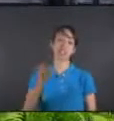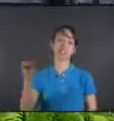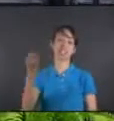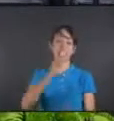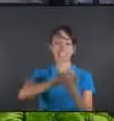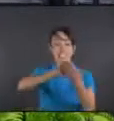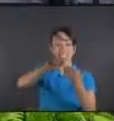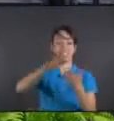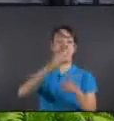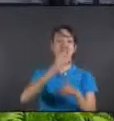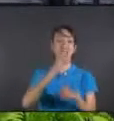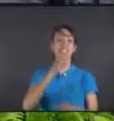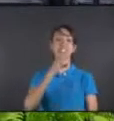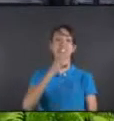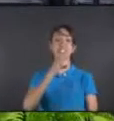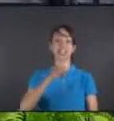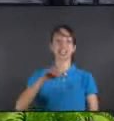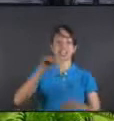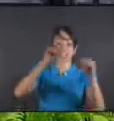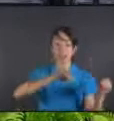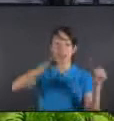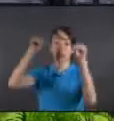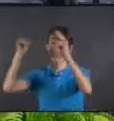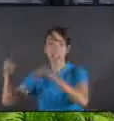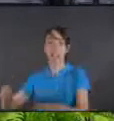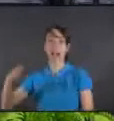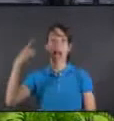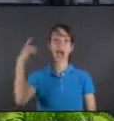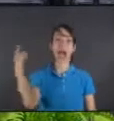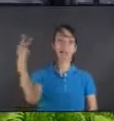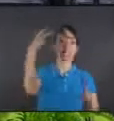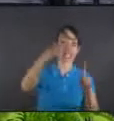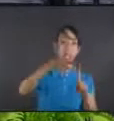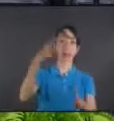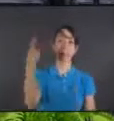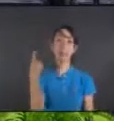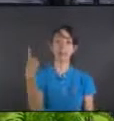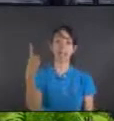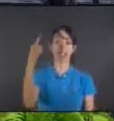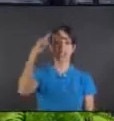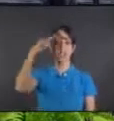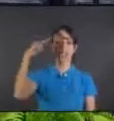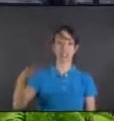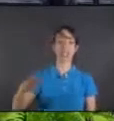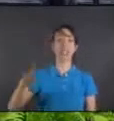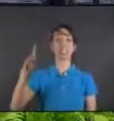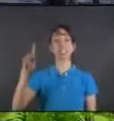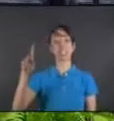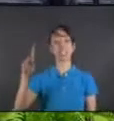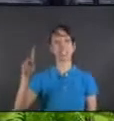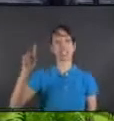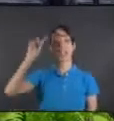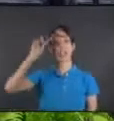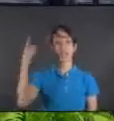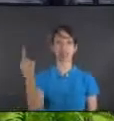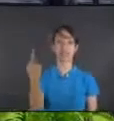la luz de las tinieblas. Fíjate que, por eso digo yo, vio Dios que la luz era buena. ¿Y entonces qué pasó? Y llamó Dios a